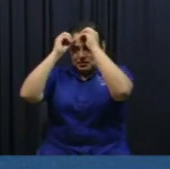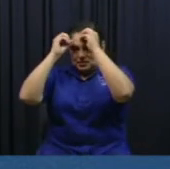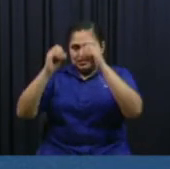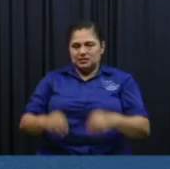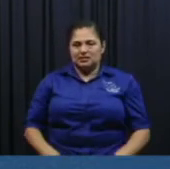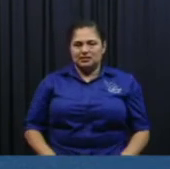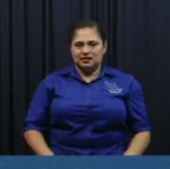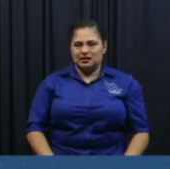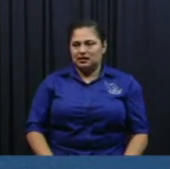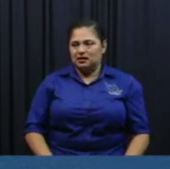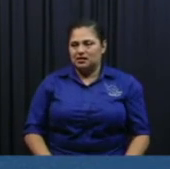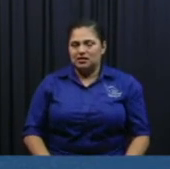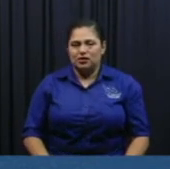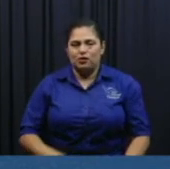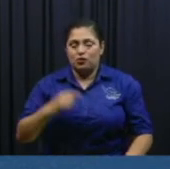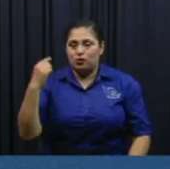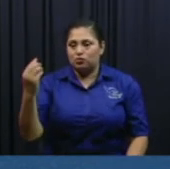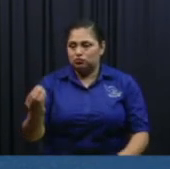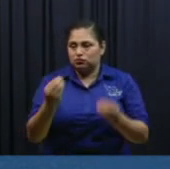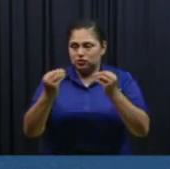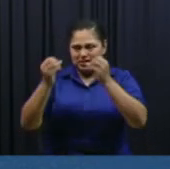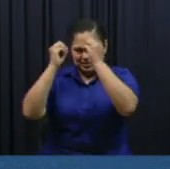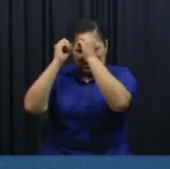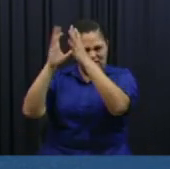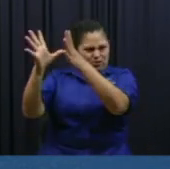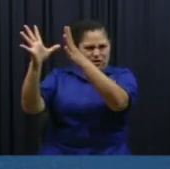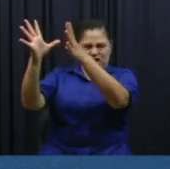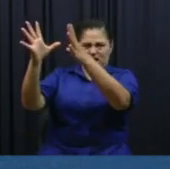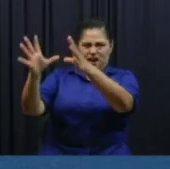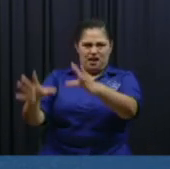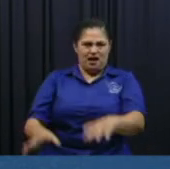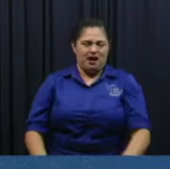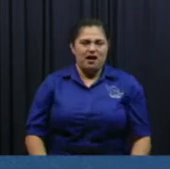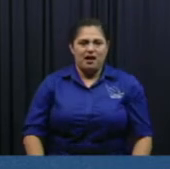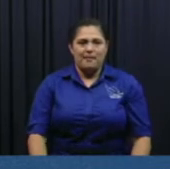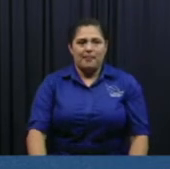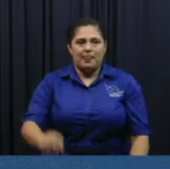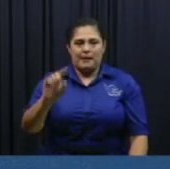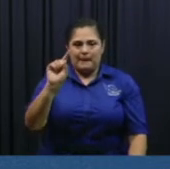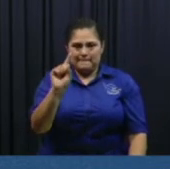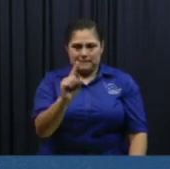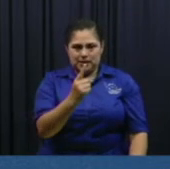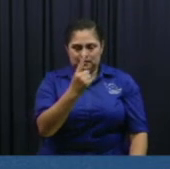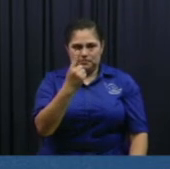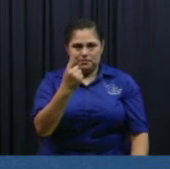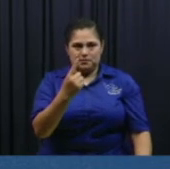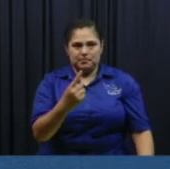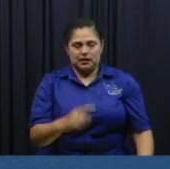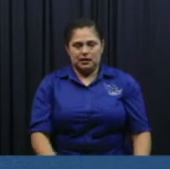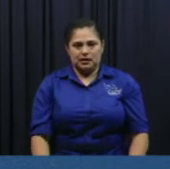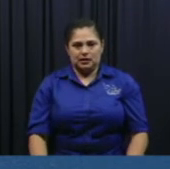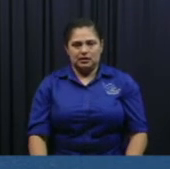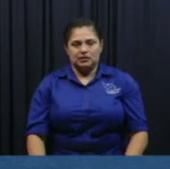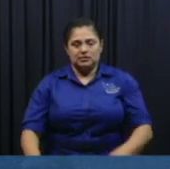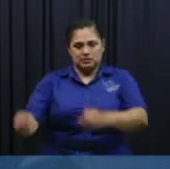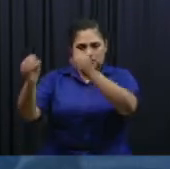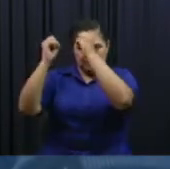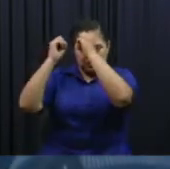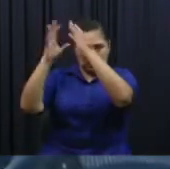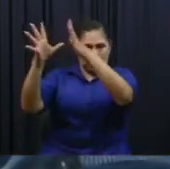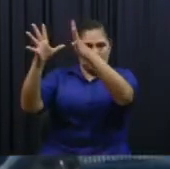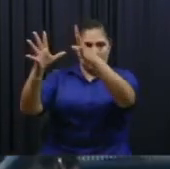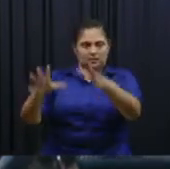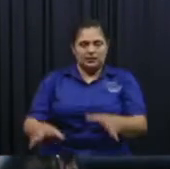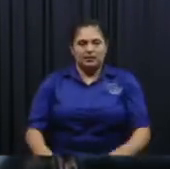con toda sabiduría porque hay una sabiduría que es la primigenia que es la pero tiene siete